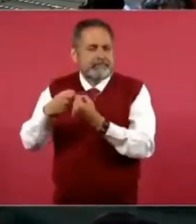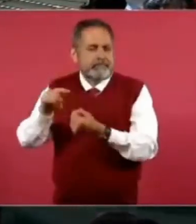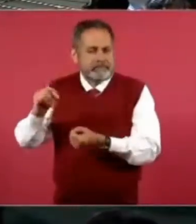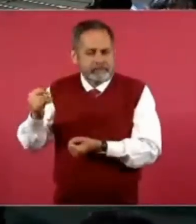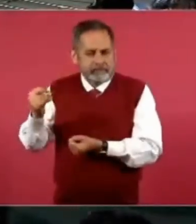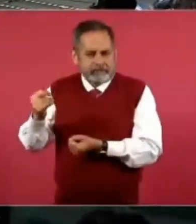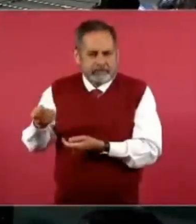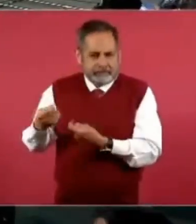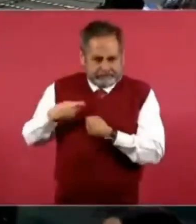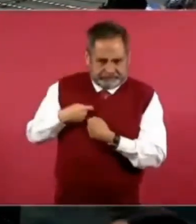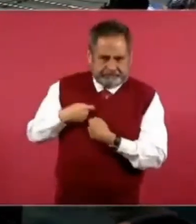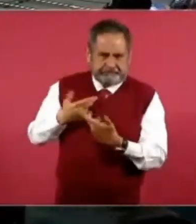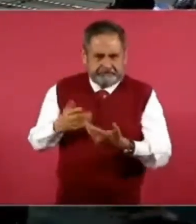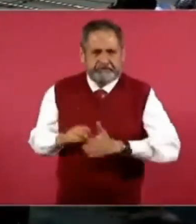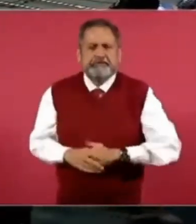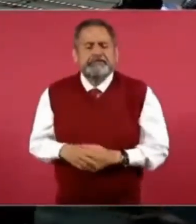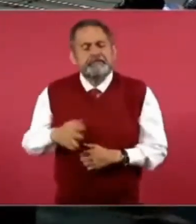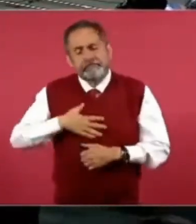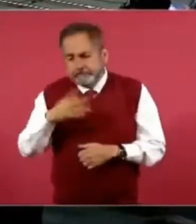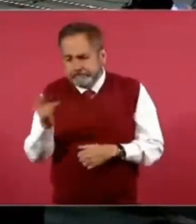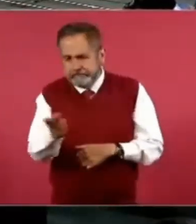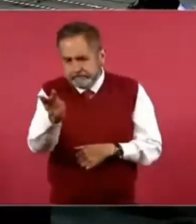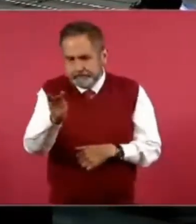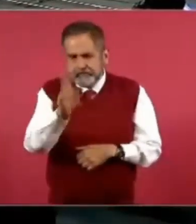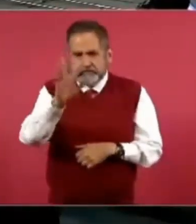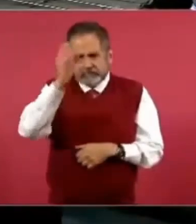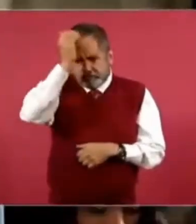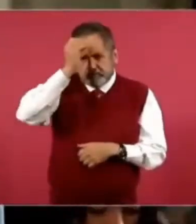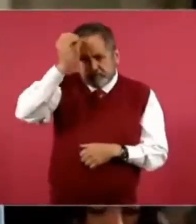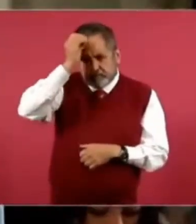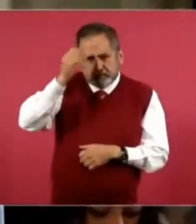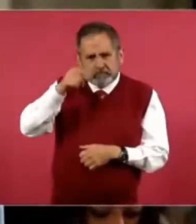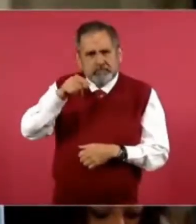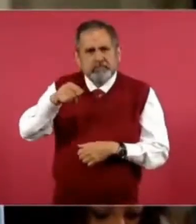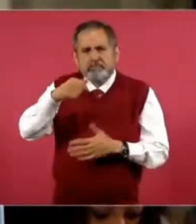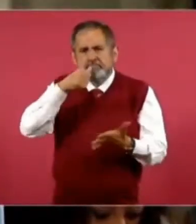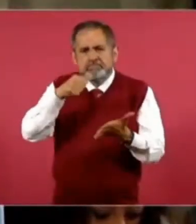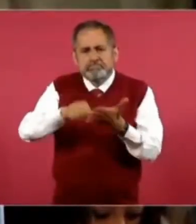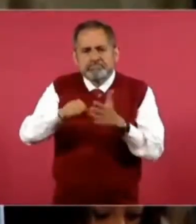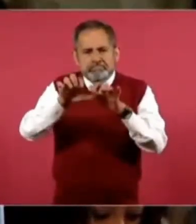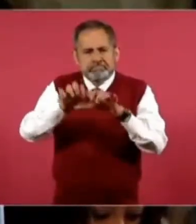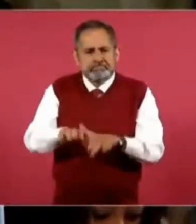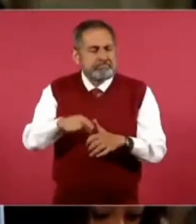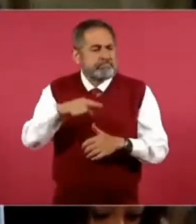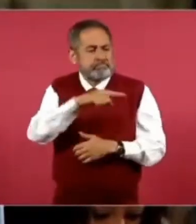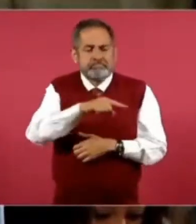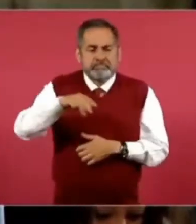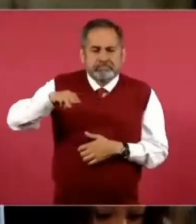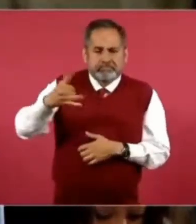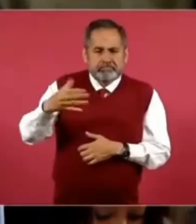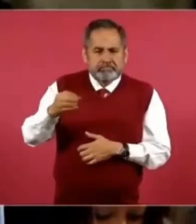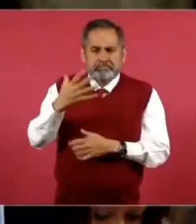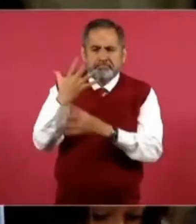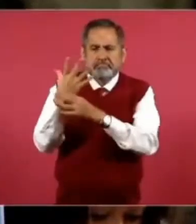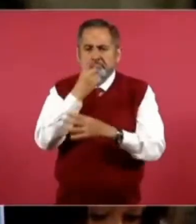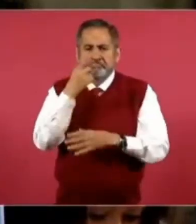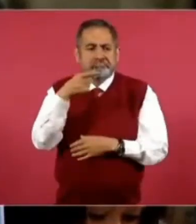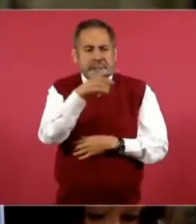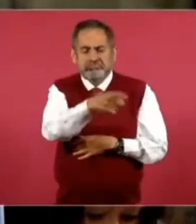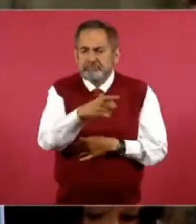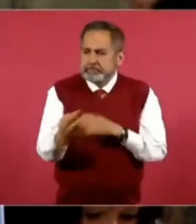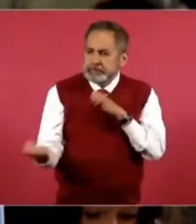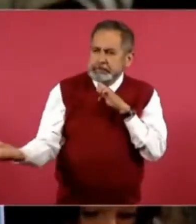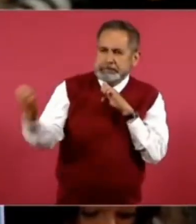Tijuana. Presidente, pues preguntarle su opinión sobre esta carta del mayo, en donde dice pues que fue